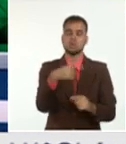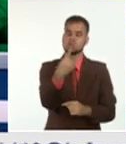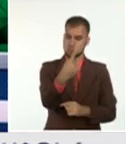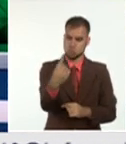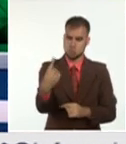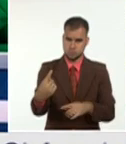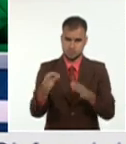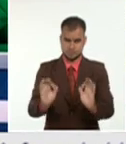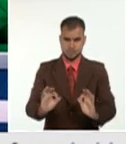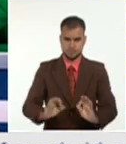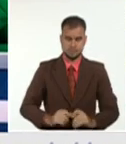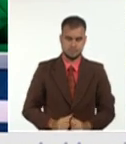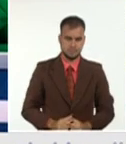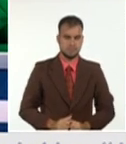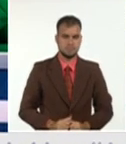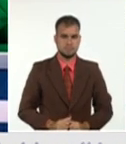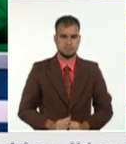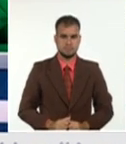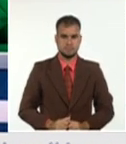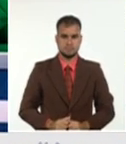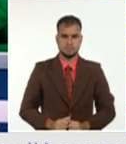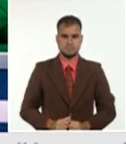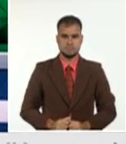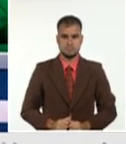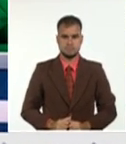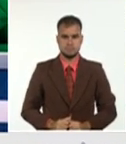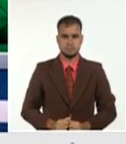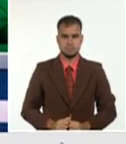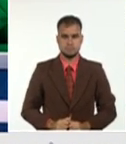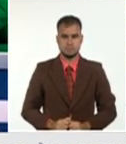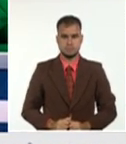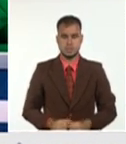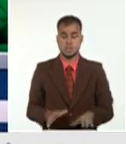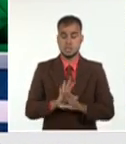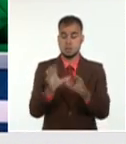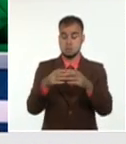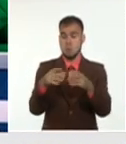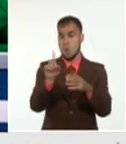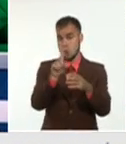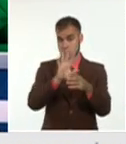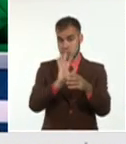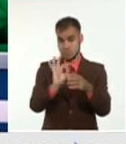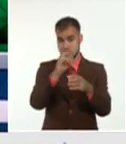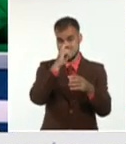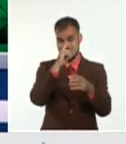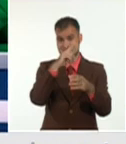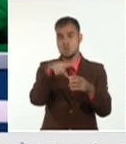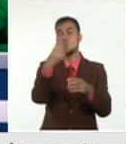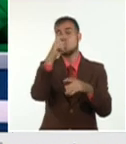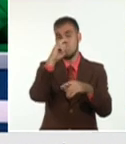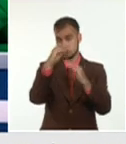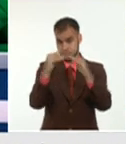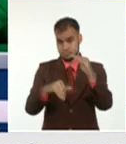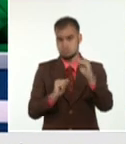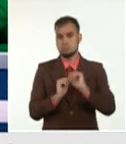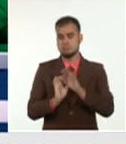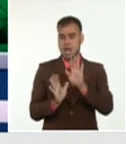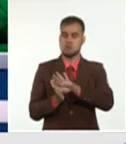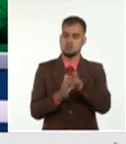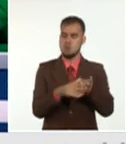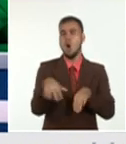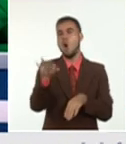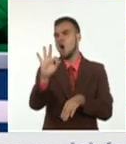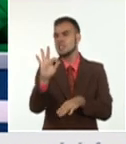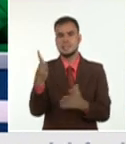cada uno. Y de esos 11, 8 menores de 6 meses. Y me decía la